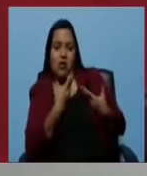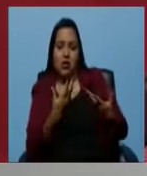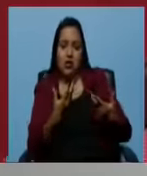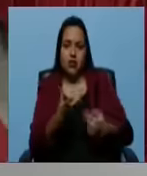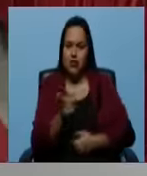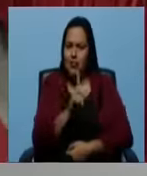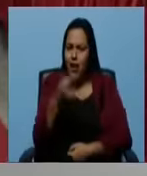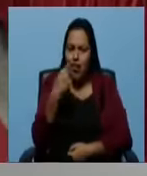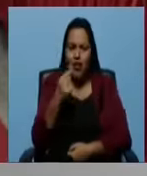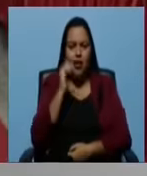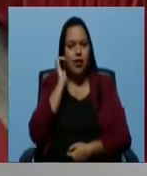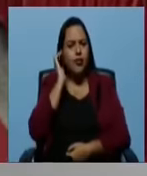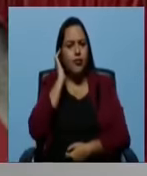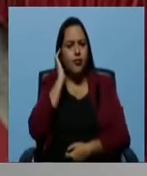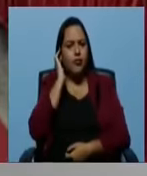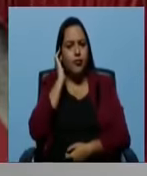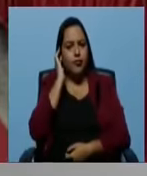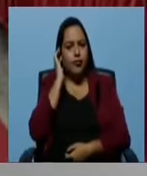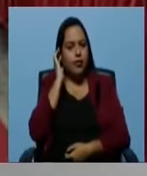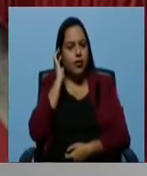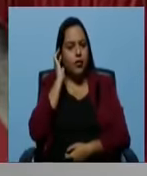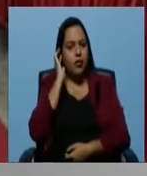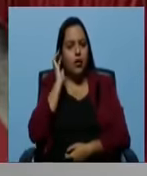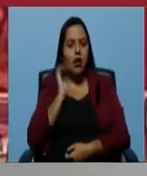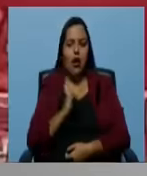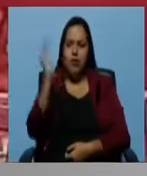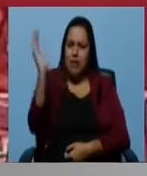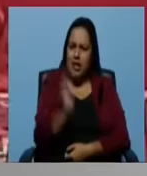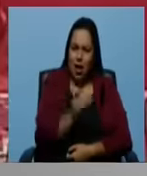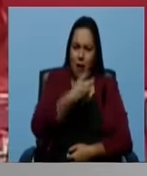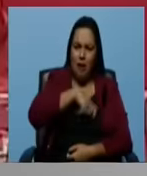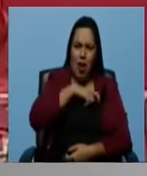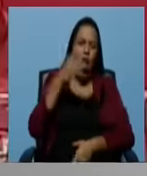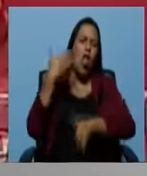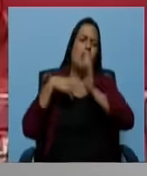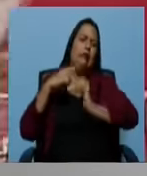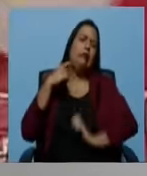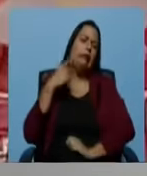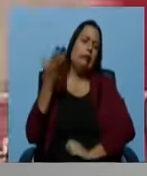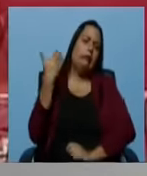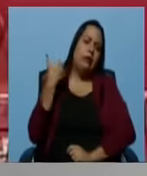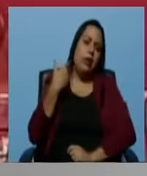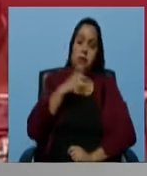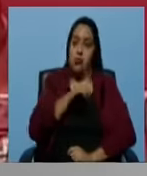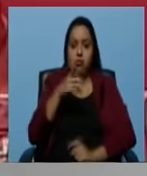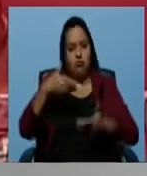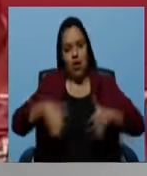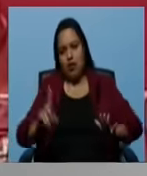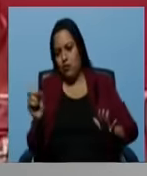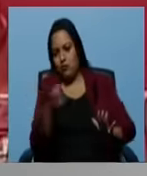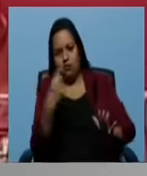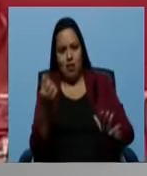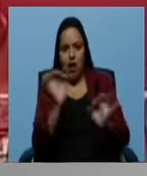decía, cuando ellos vinieron aquí a lo que llamaron la conquista, no habíamos nacido ninguno de nosotros.